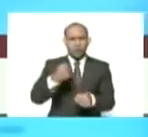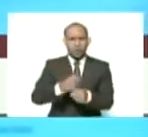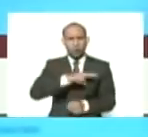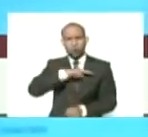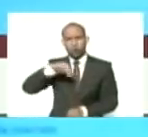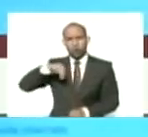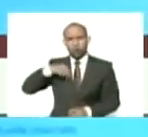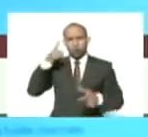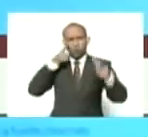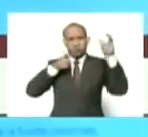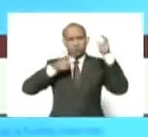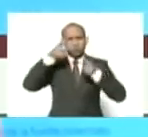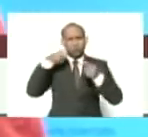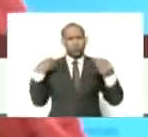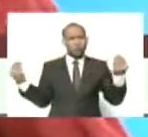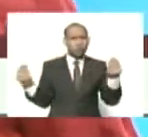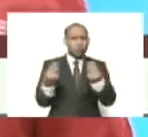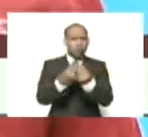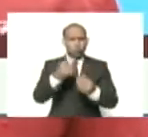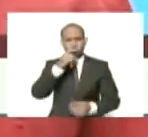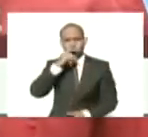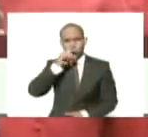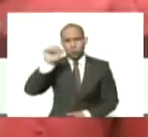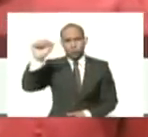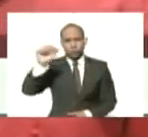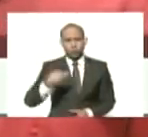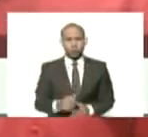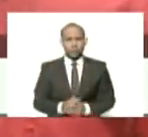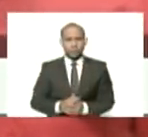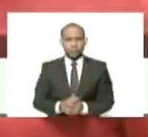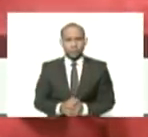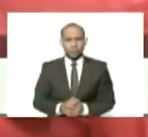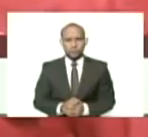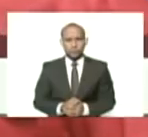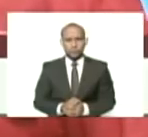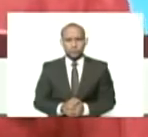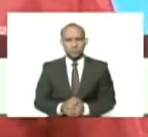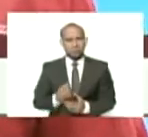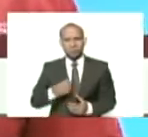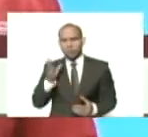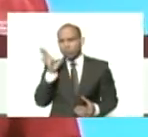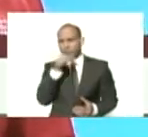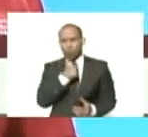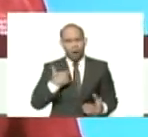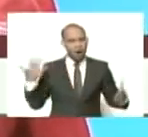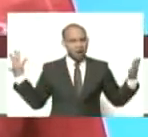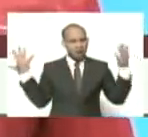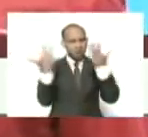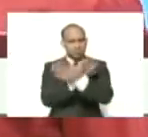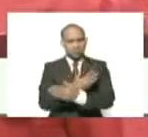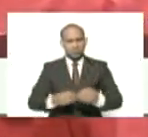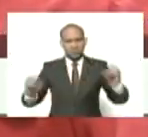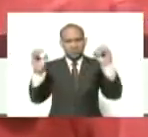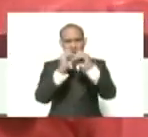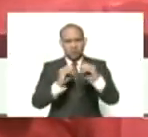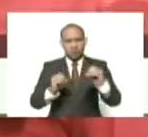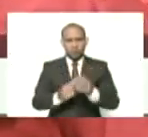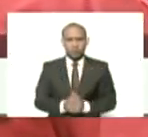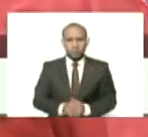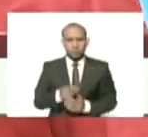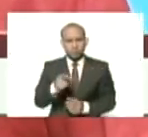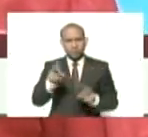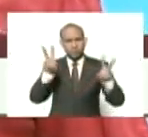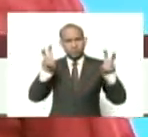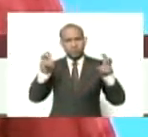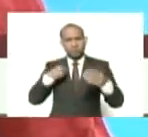y estamos con Nicolás Maduro, sin ninguna duda. En este sentido, saludo